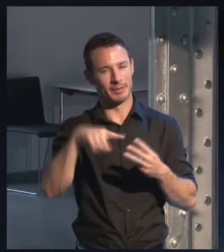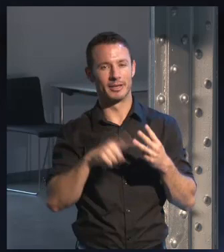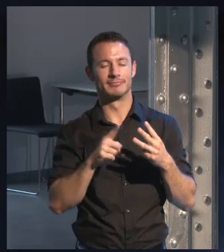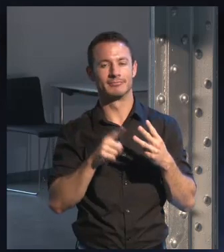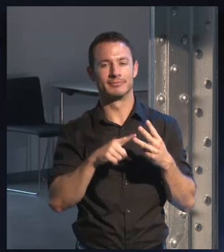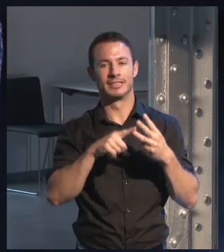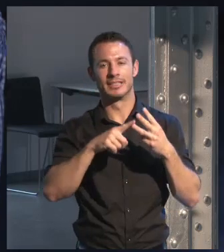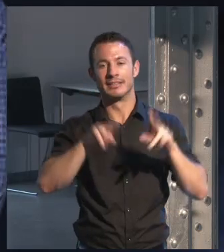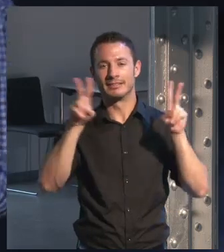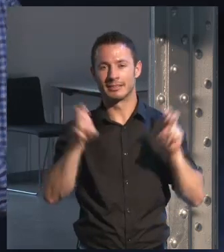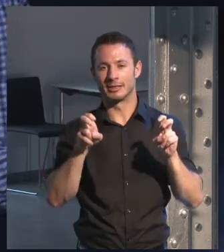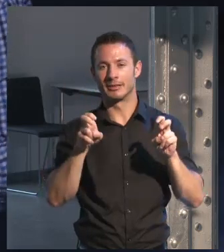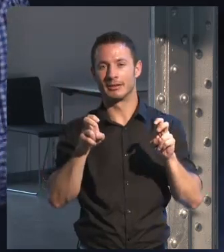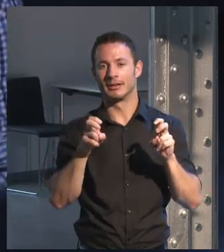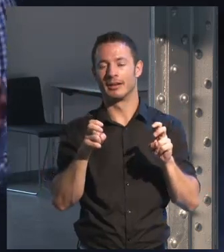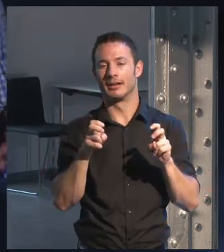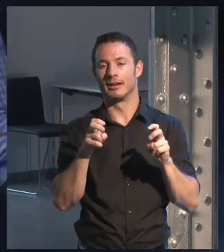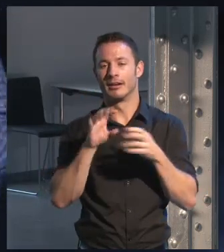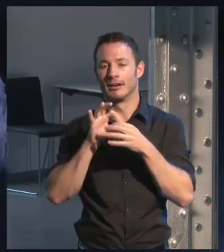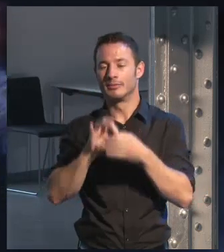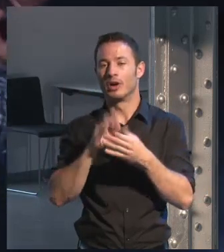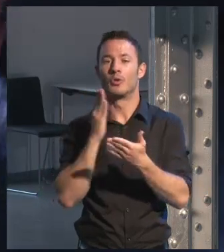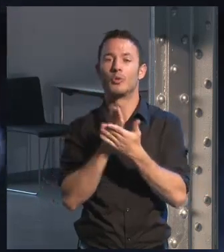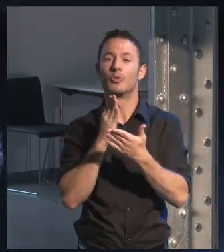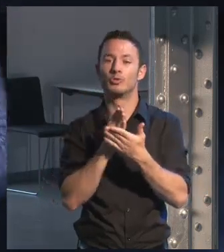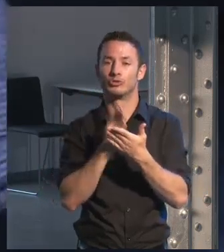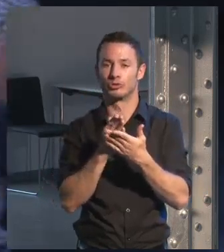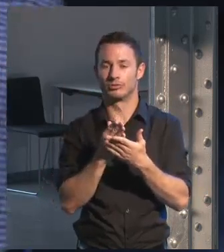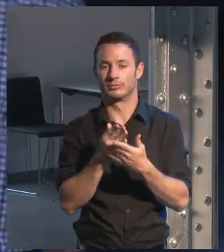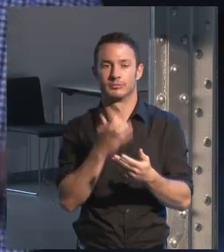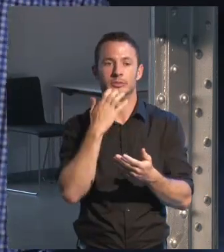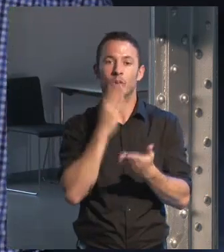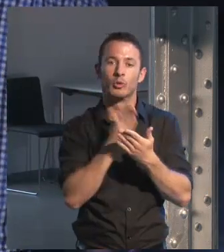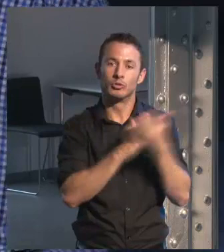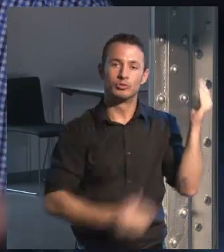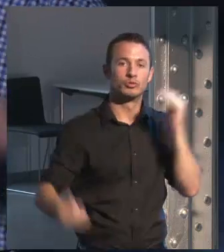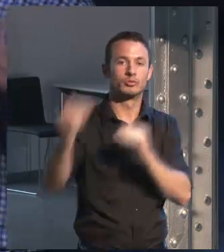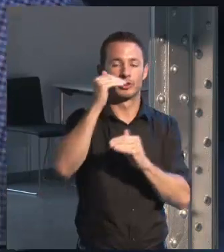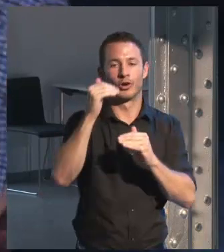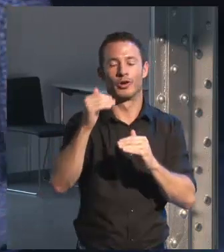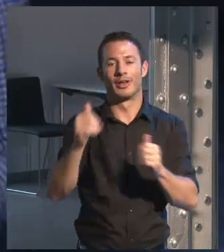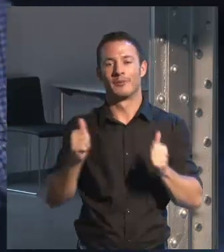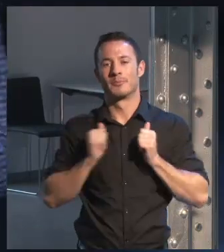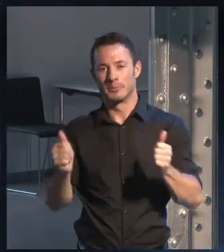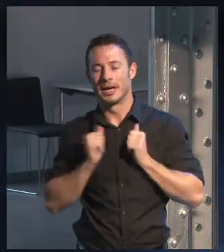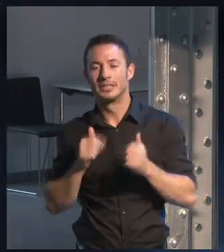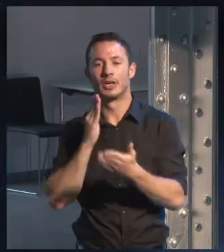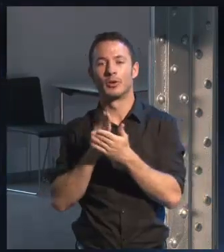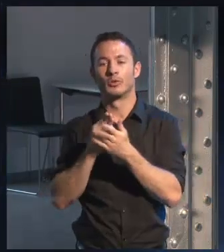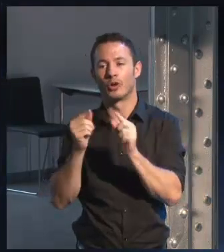que hemos sacado es todo lo que tiene que ver con cursos. Aquí estamos más en cursos superiores, los másters, los cursos